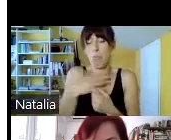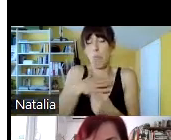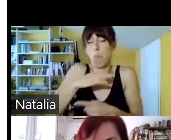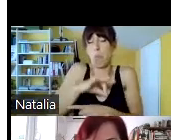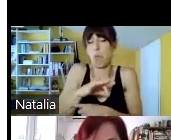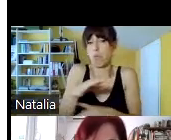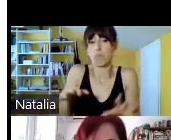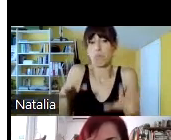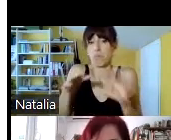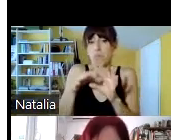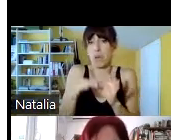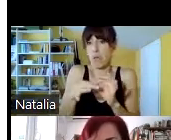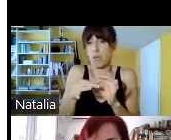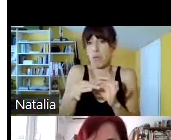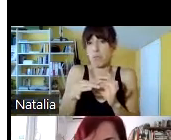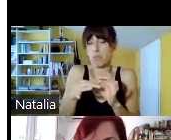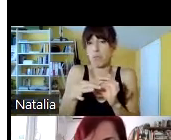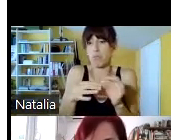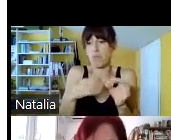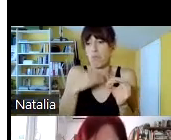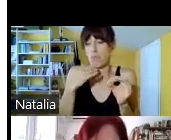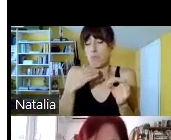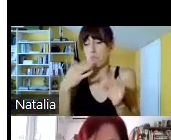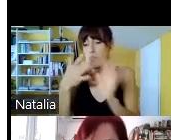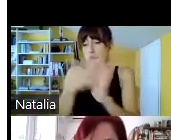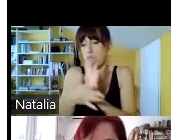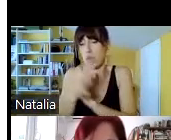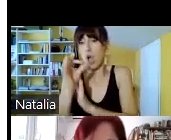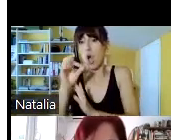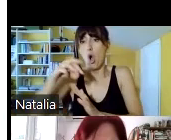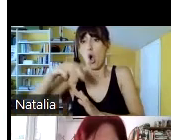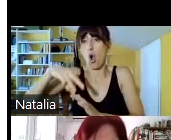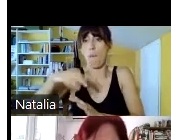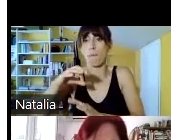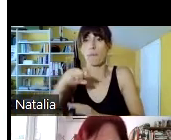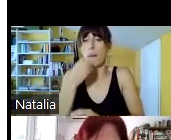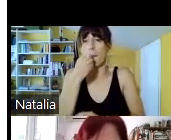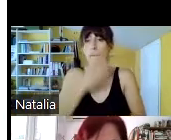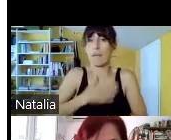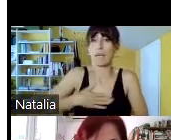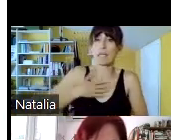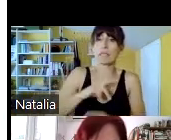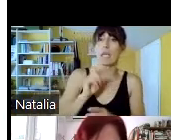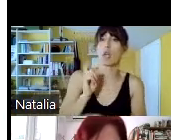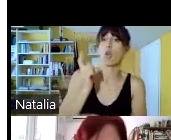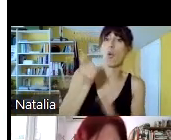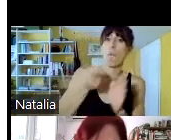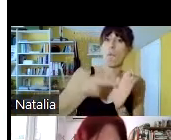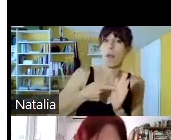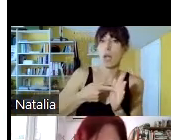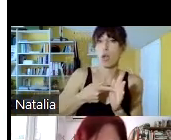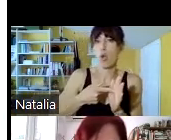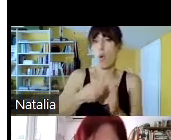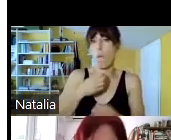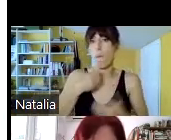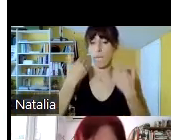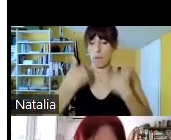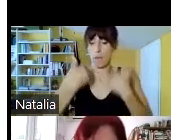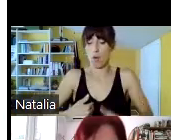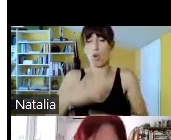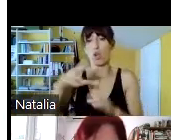ver con esta cosa que es la definición de la OMS, que es el bienestar completo, biológico, psicológico y